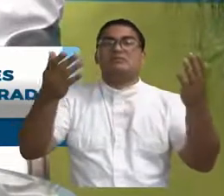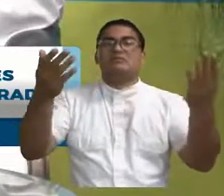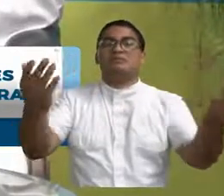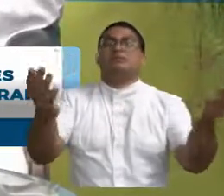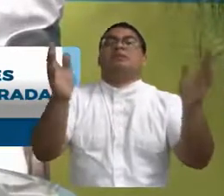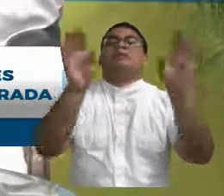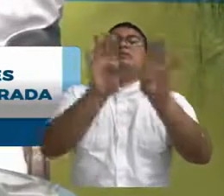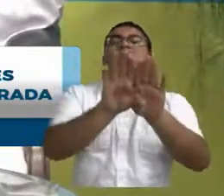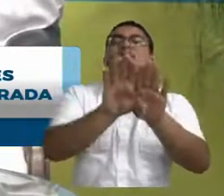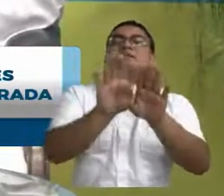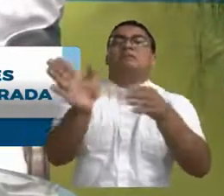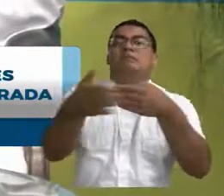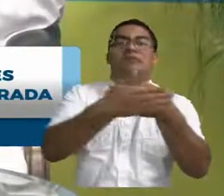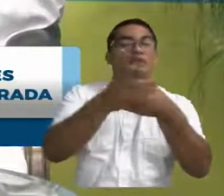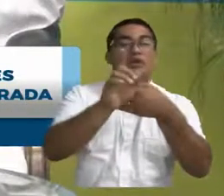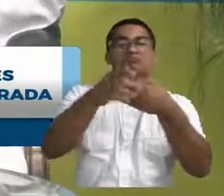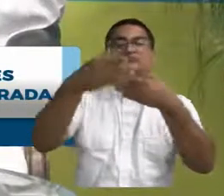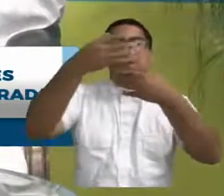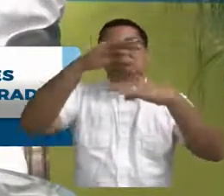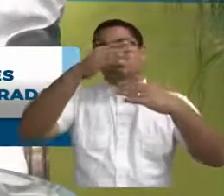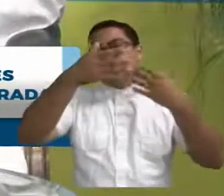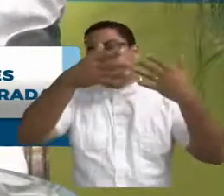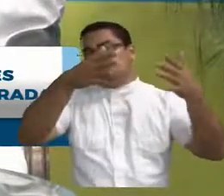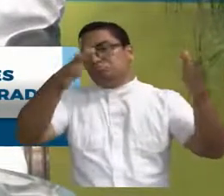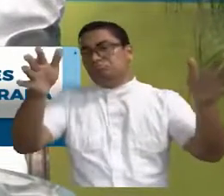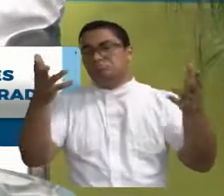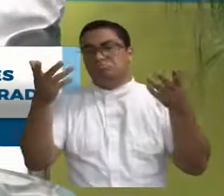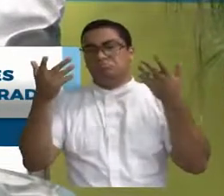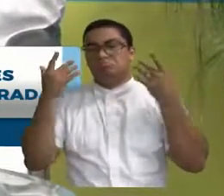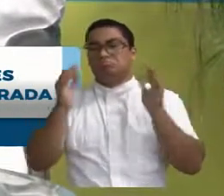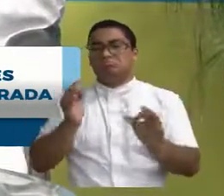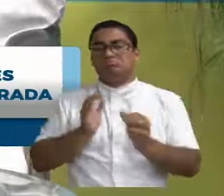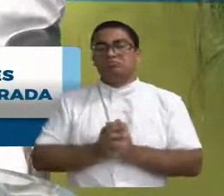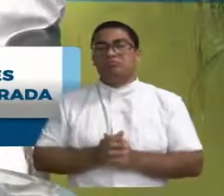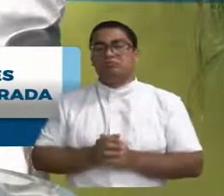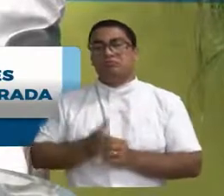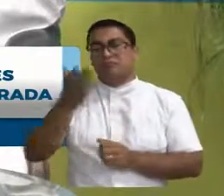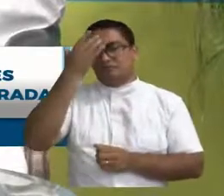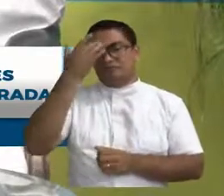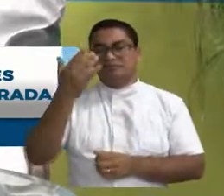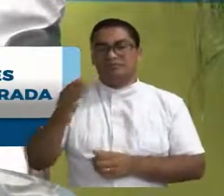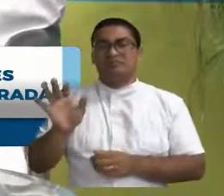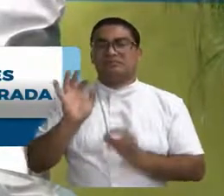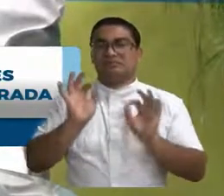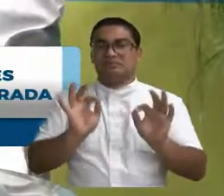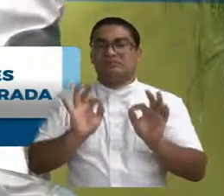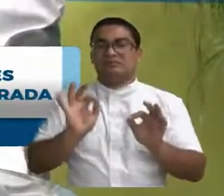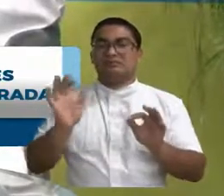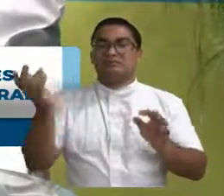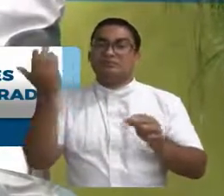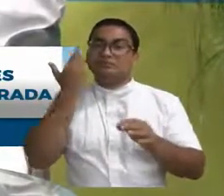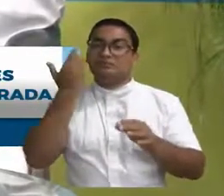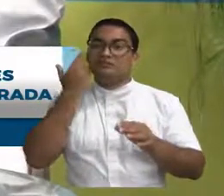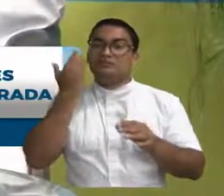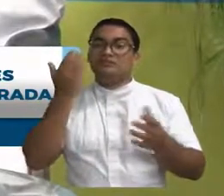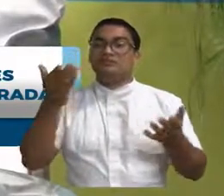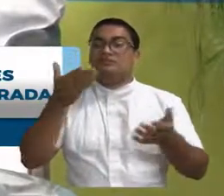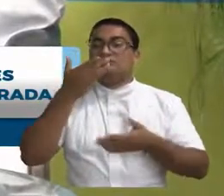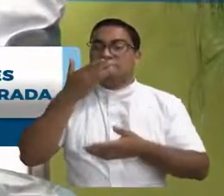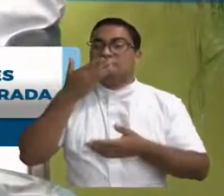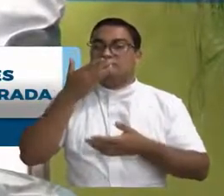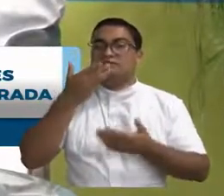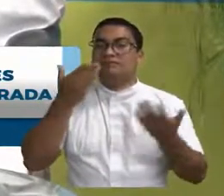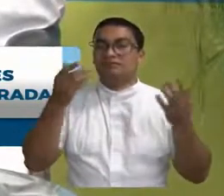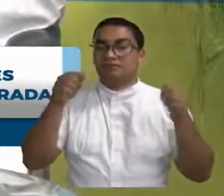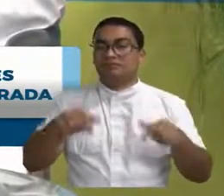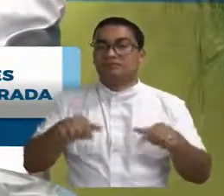las complicaciones de estas enfermedades. Sabemos bien de que las enfermedades respiratorias pues son el boom ahorita con